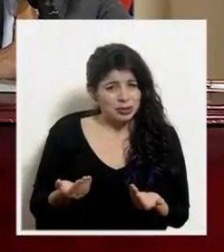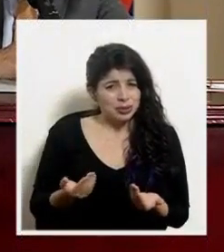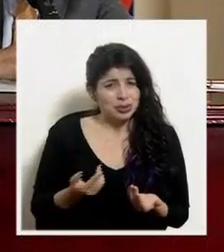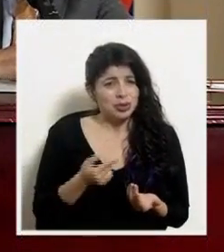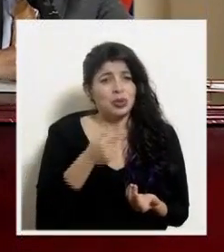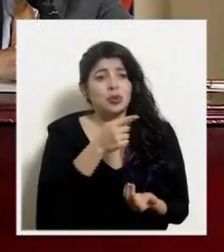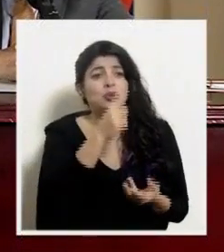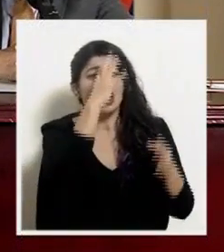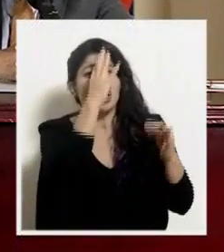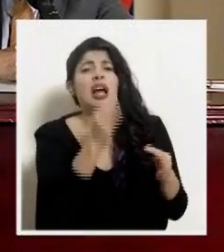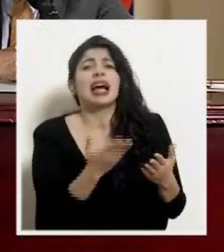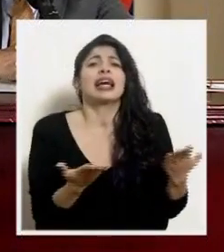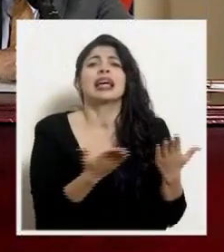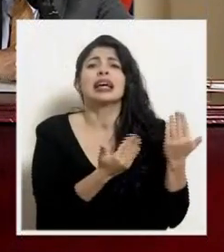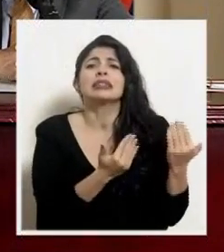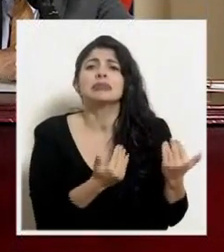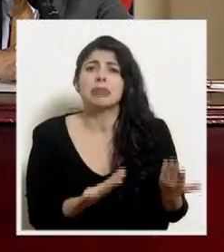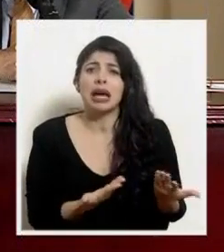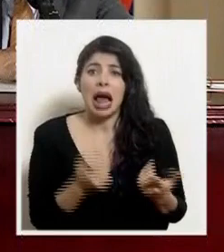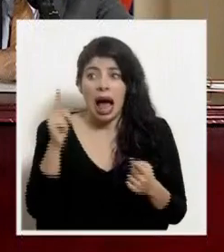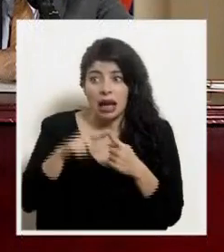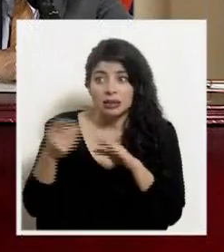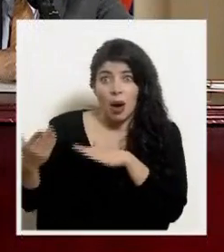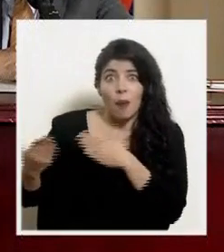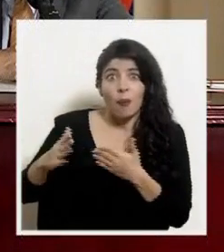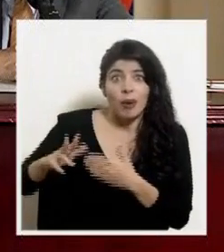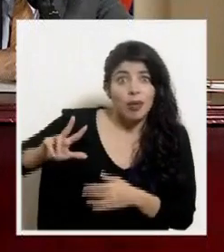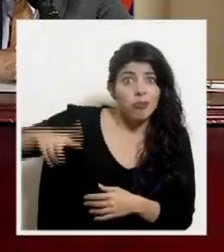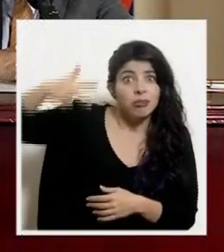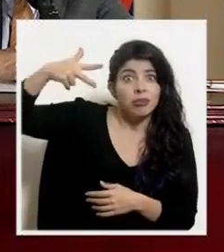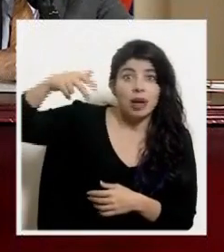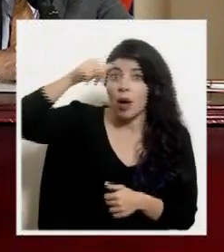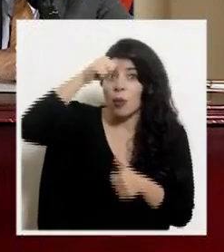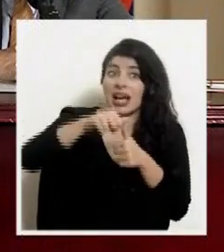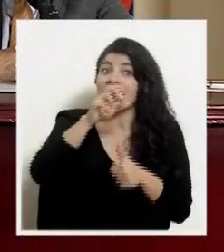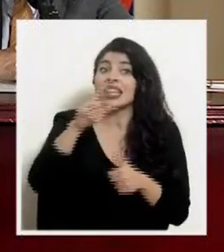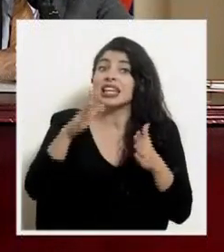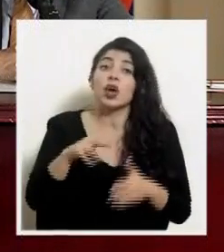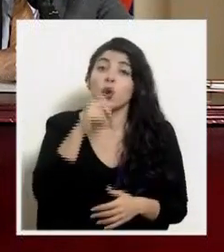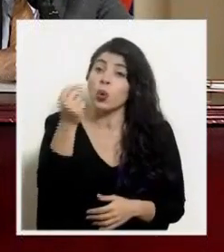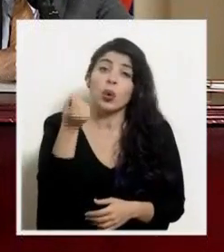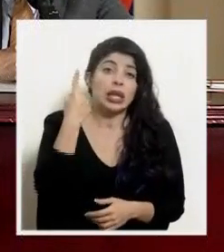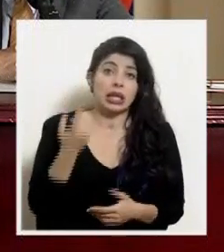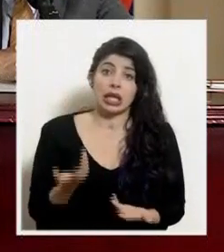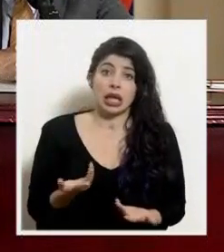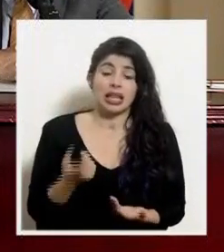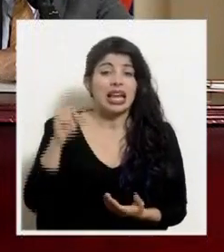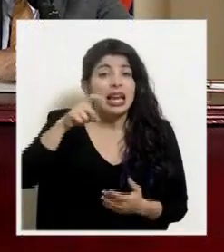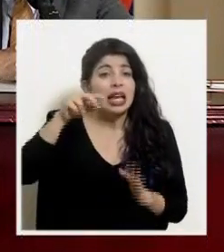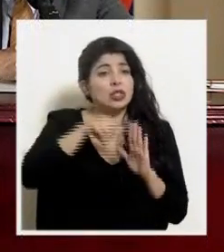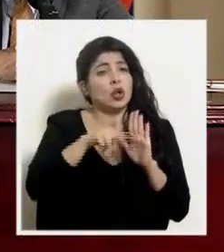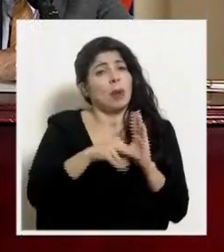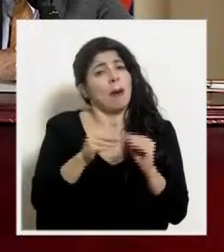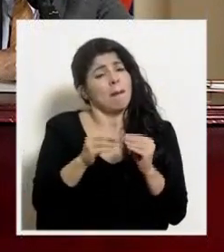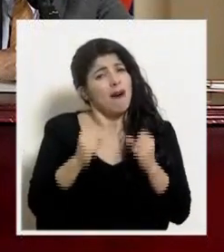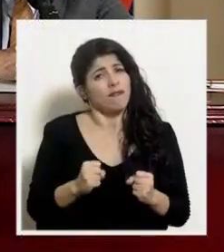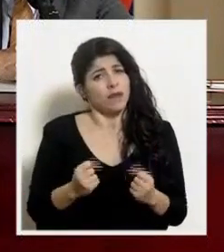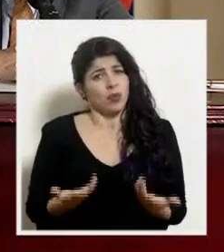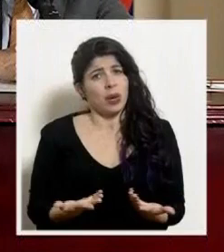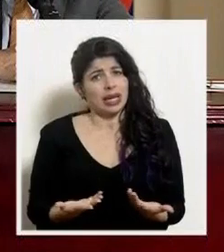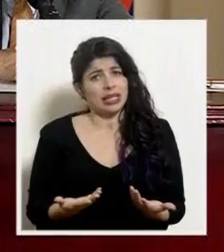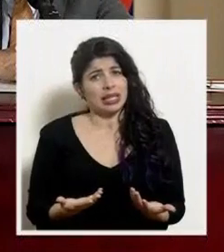de toma de decisiones? Que se tripliquen los fallecimientos. Recordemos que el TICO no entiende y se ocupan normas más estrictas. Queda